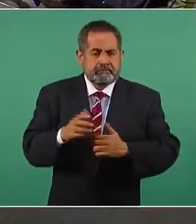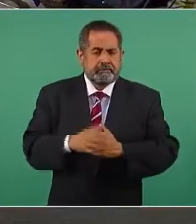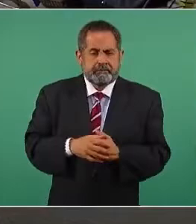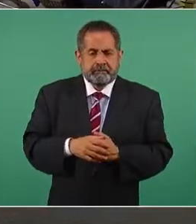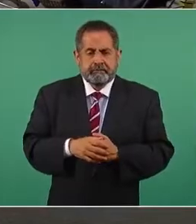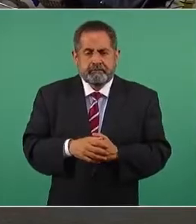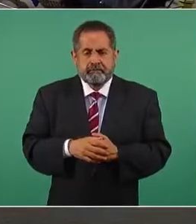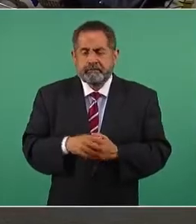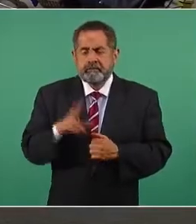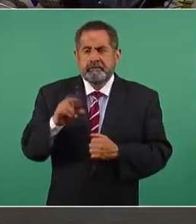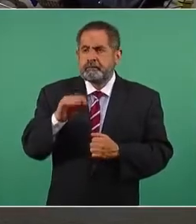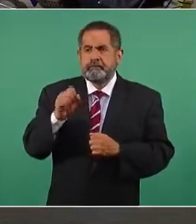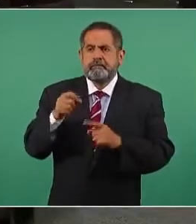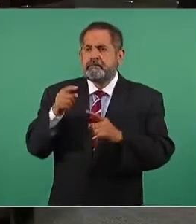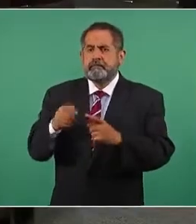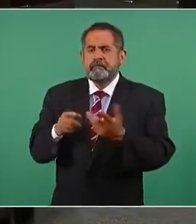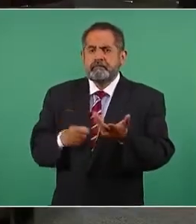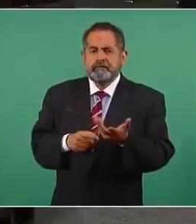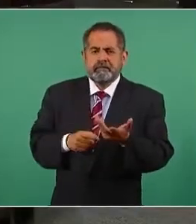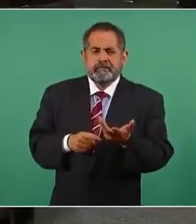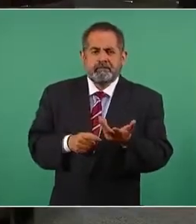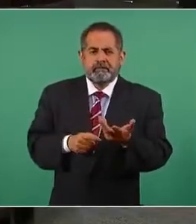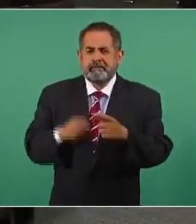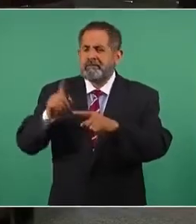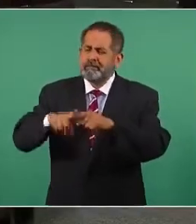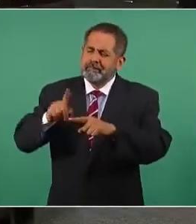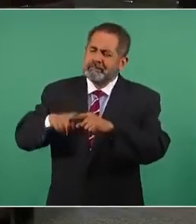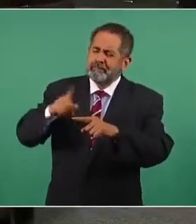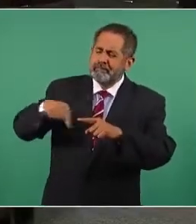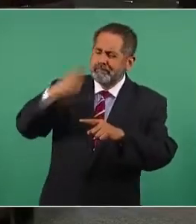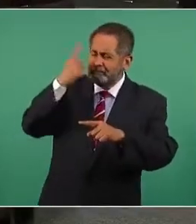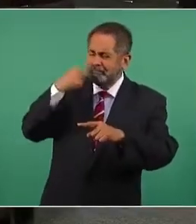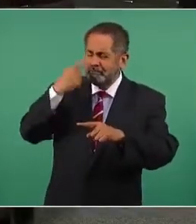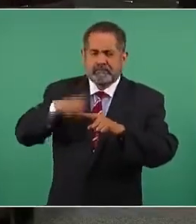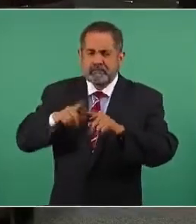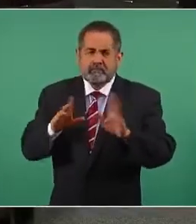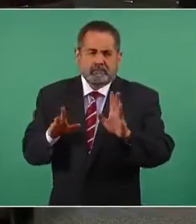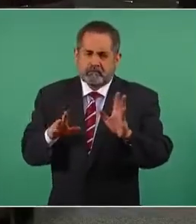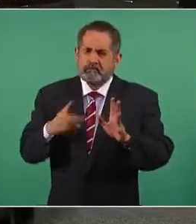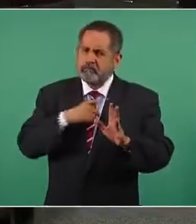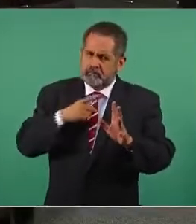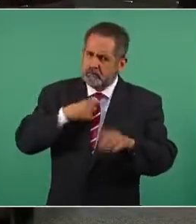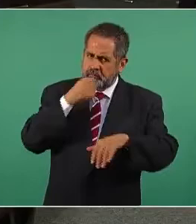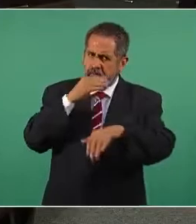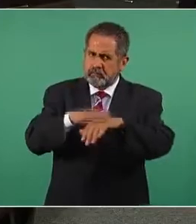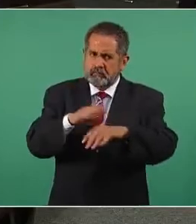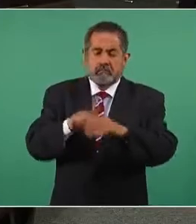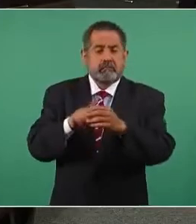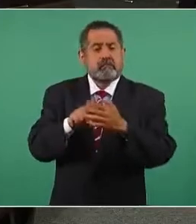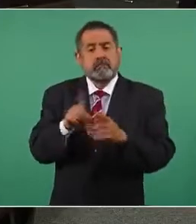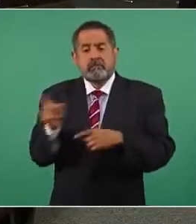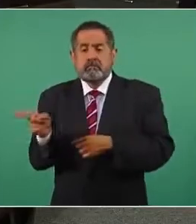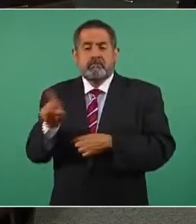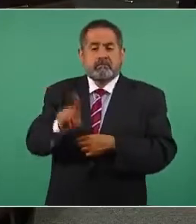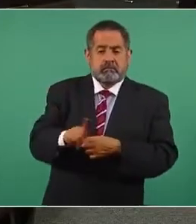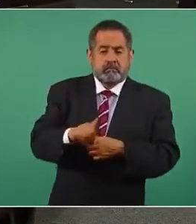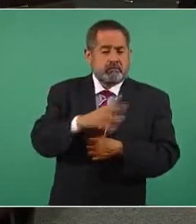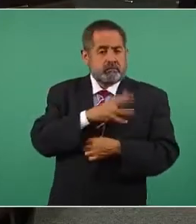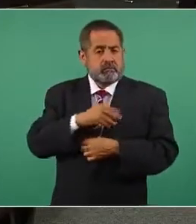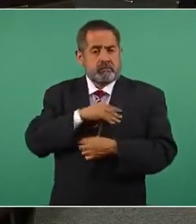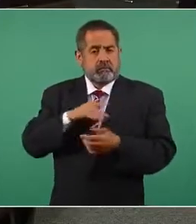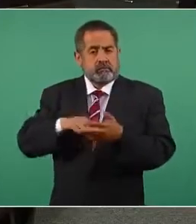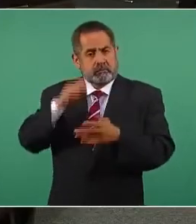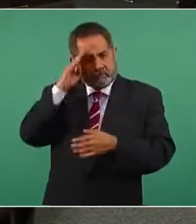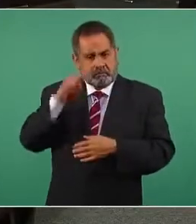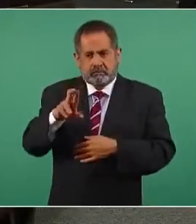canciller, no es tanto quién sea o no, pero sí hay que comentarlo. Es la hija del